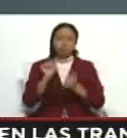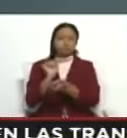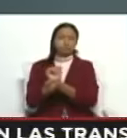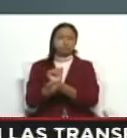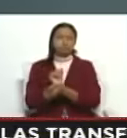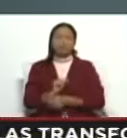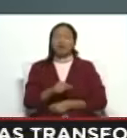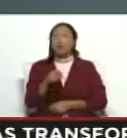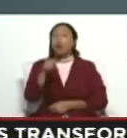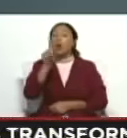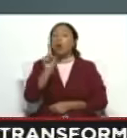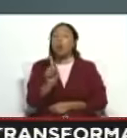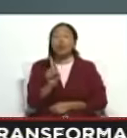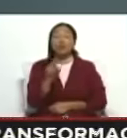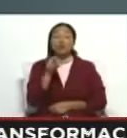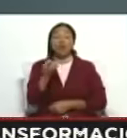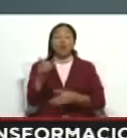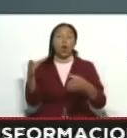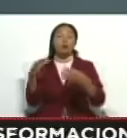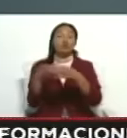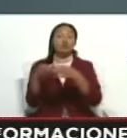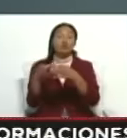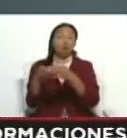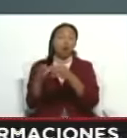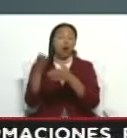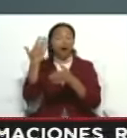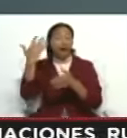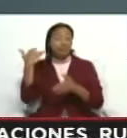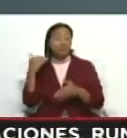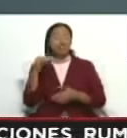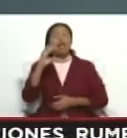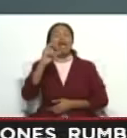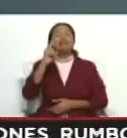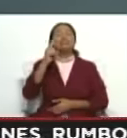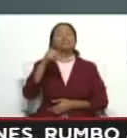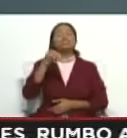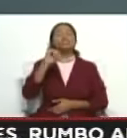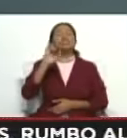Esa fue la trama que supuestamente develaron, el Chinito de Recadi.